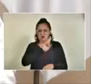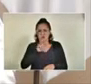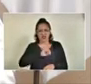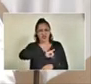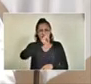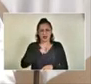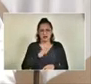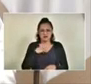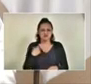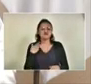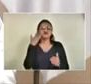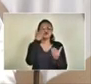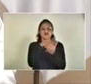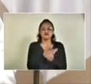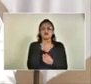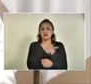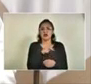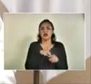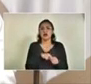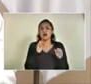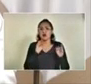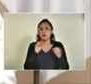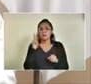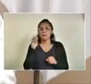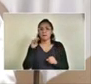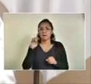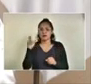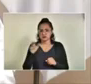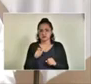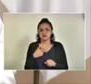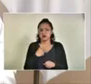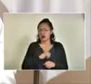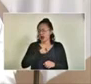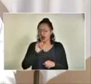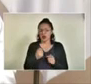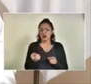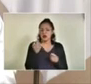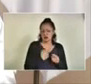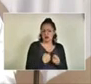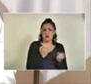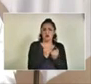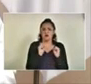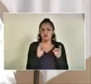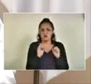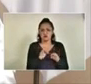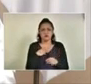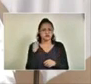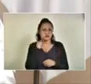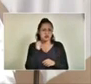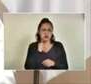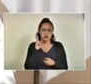lo visite en sus oficinas de pemex jamás me visitó en las oficinas en mis oficinas del senado de la